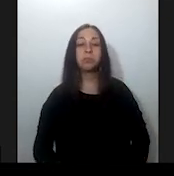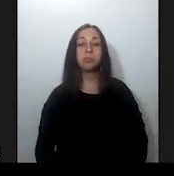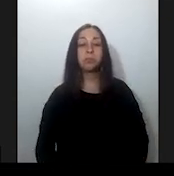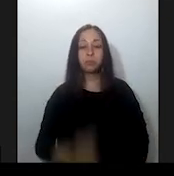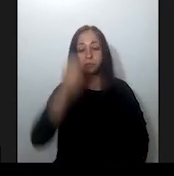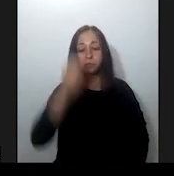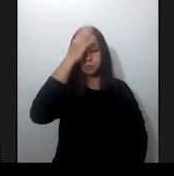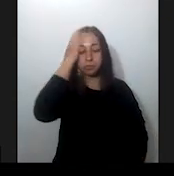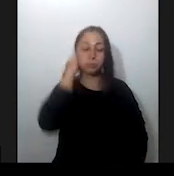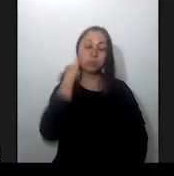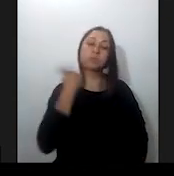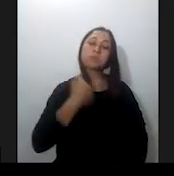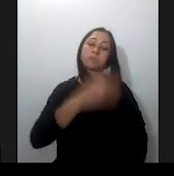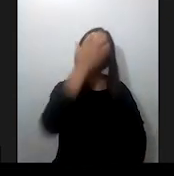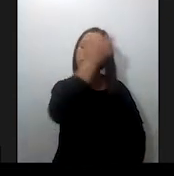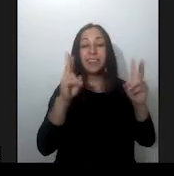aplicado.